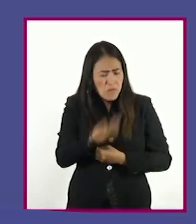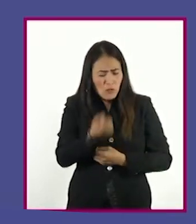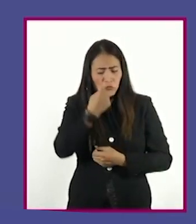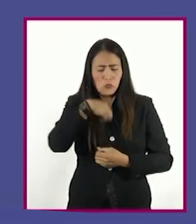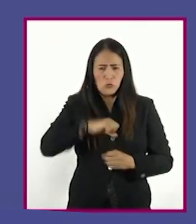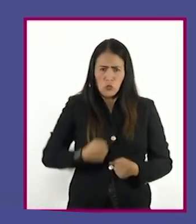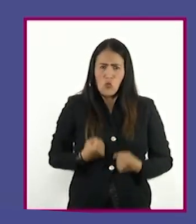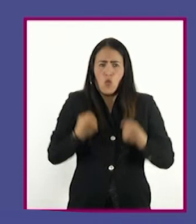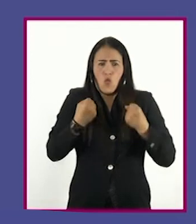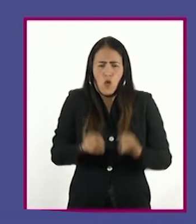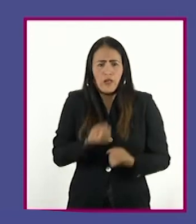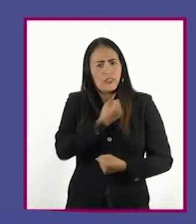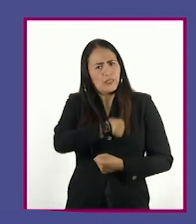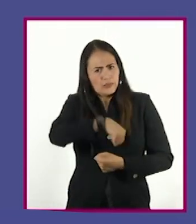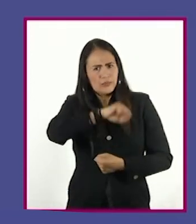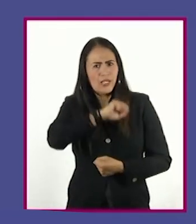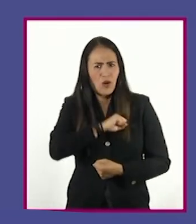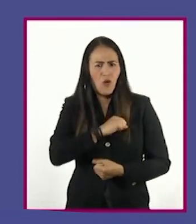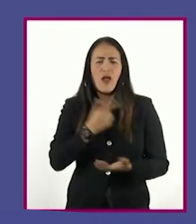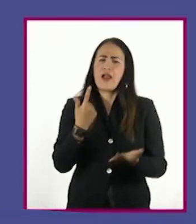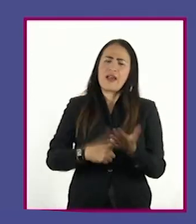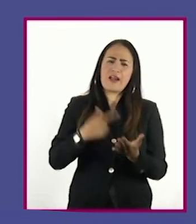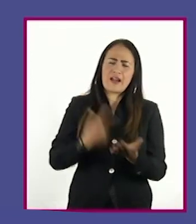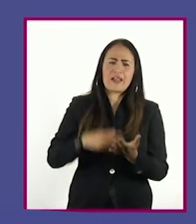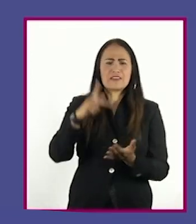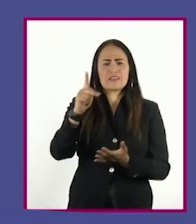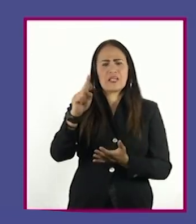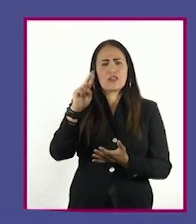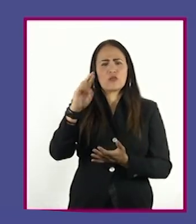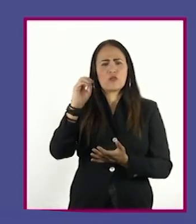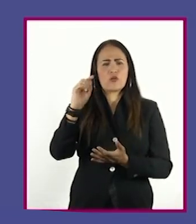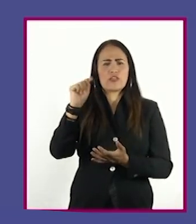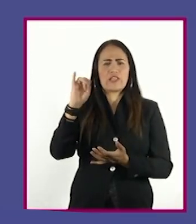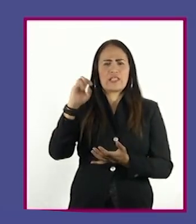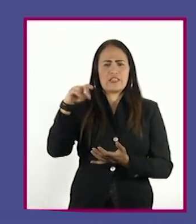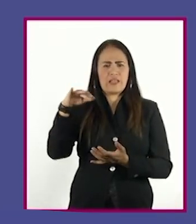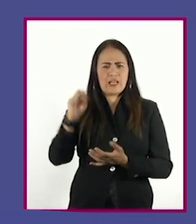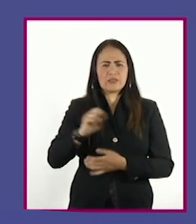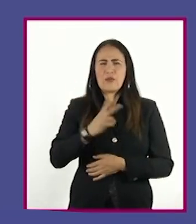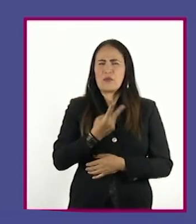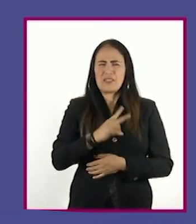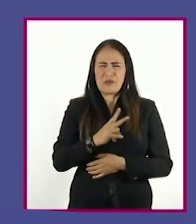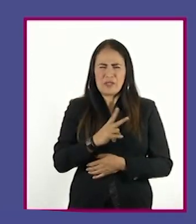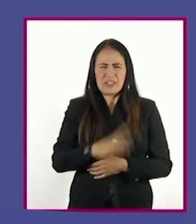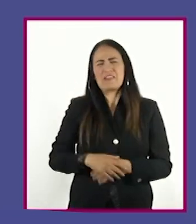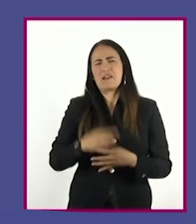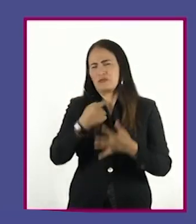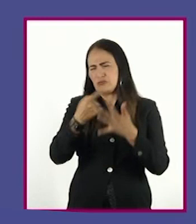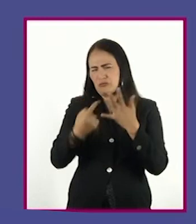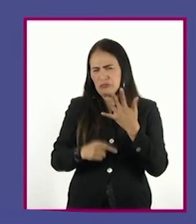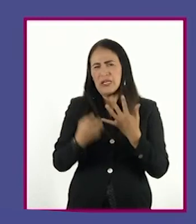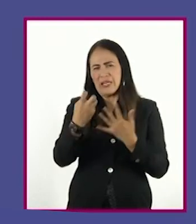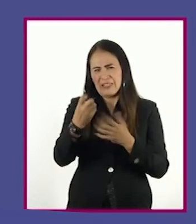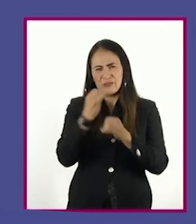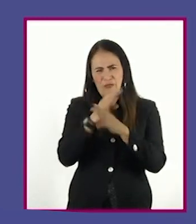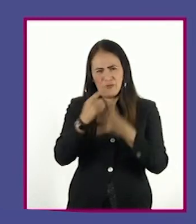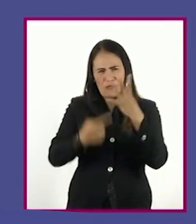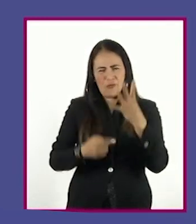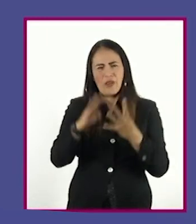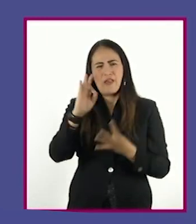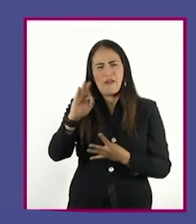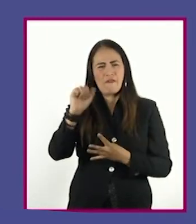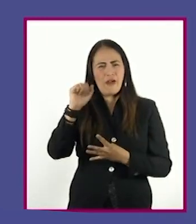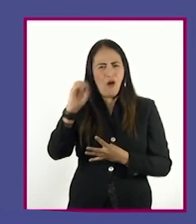alto contenido en grasas, proteínas, vitaminas, fibra y minerales, dice el informe de la FAO.